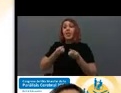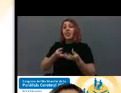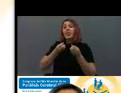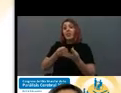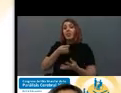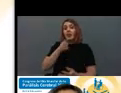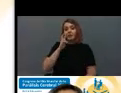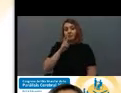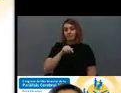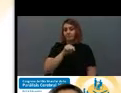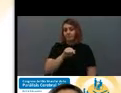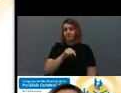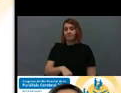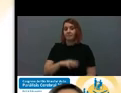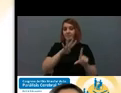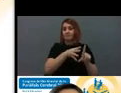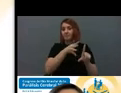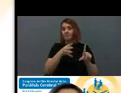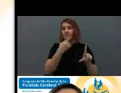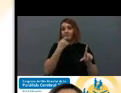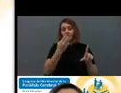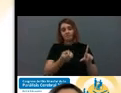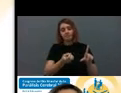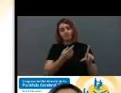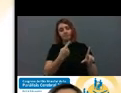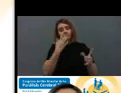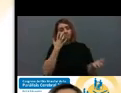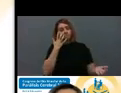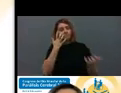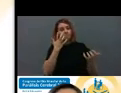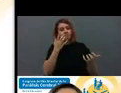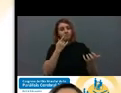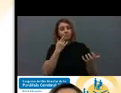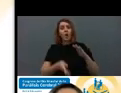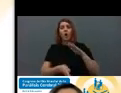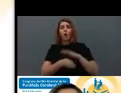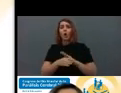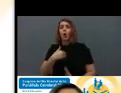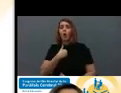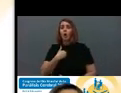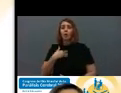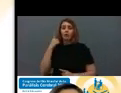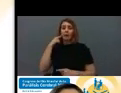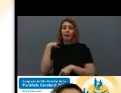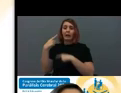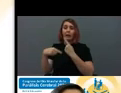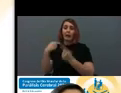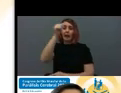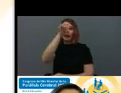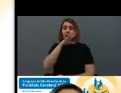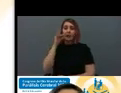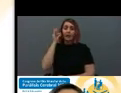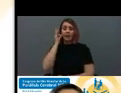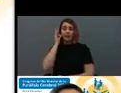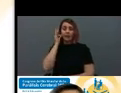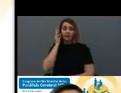Estos datos que veis aquí, nos dan cuenta de cómo sigue vigente los roles tradicionales de género de unas y